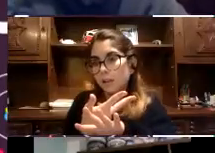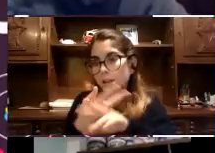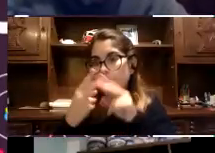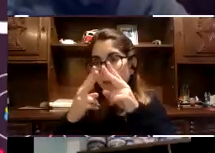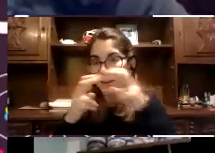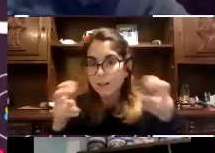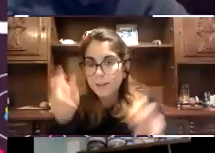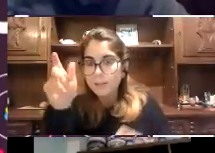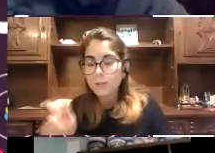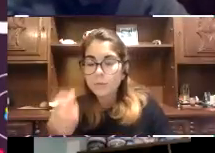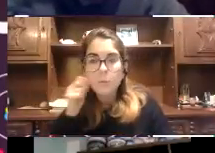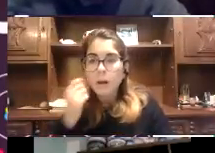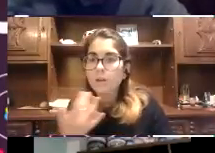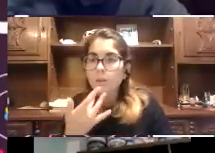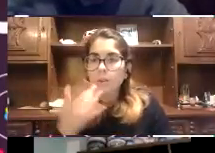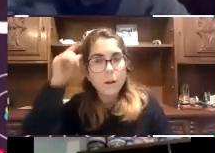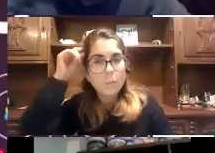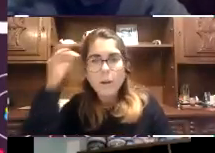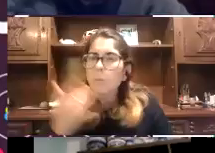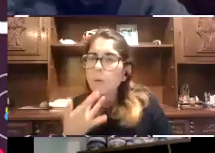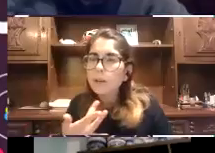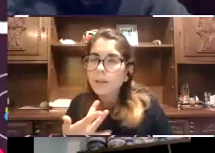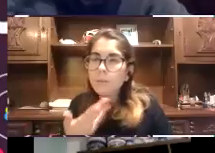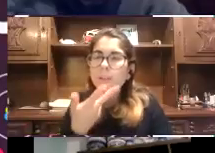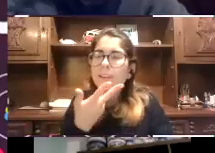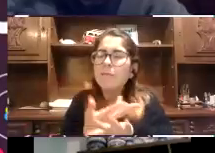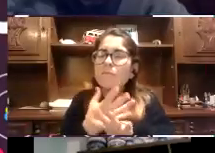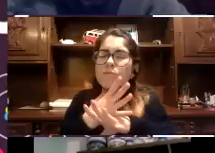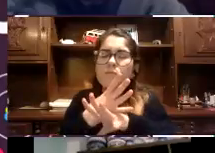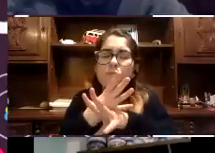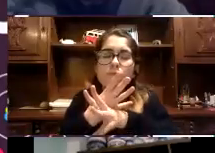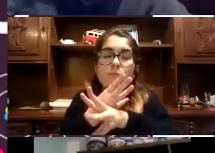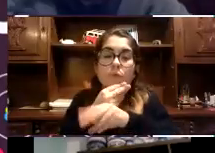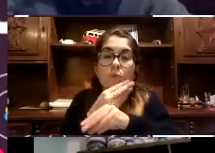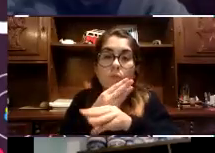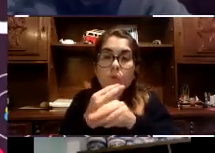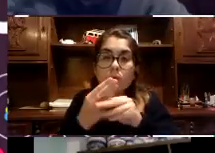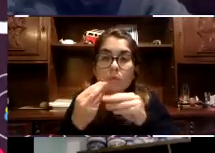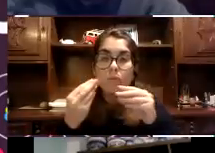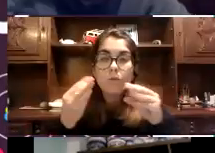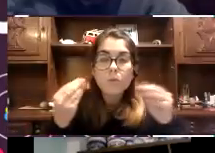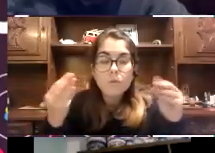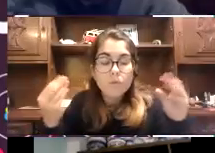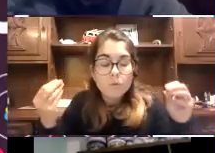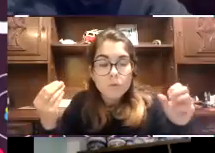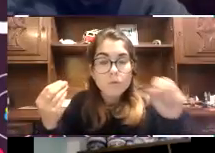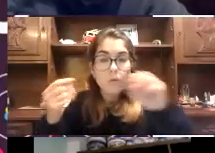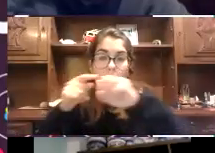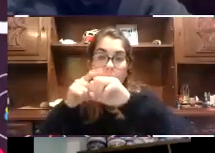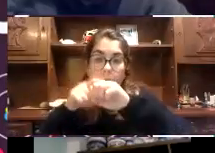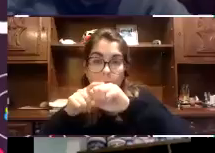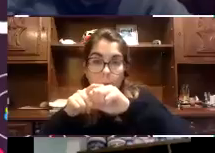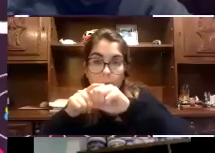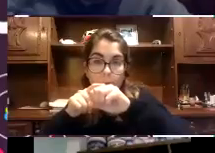es porque millones de trillones de átomos contenidos en cada uno de esos cabellos han ganado o han